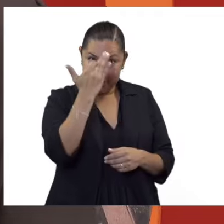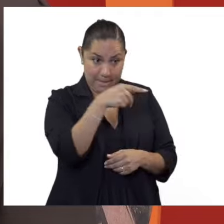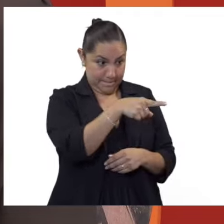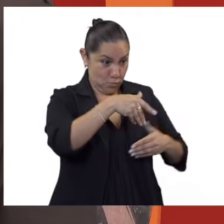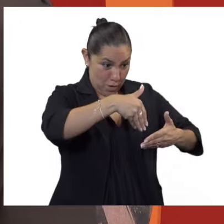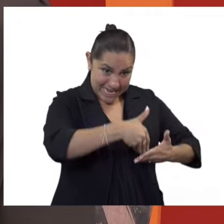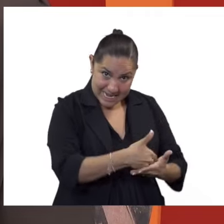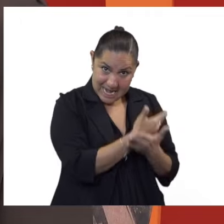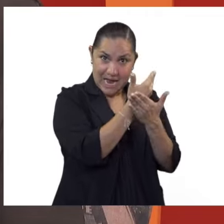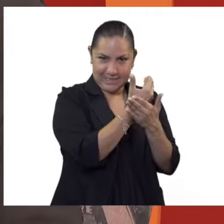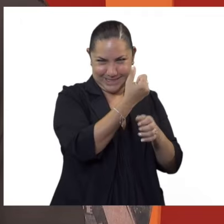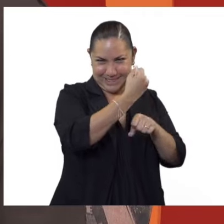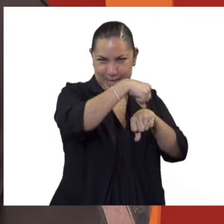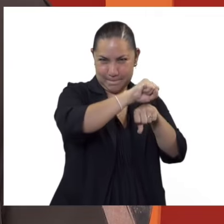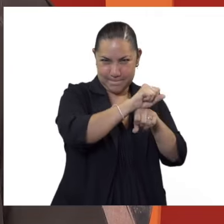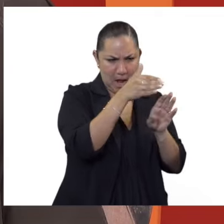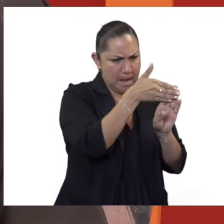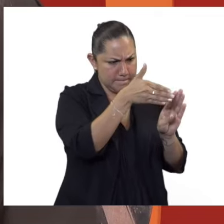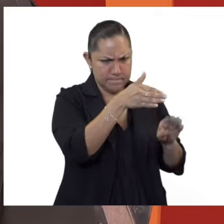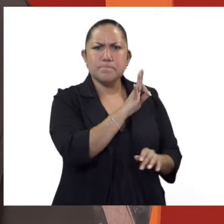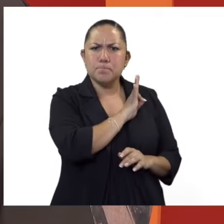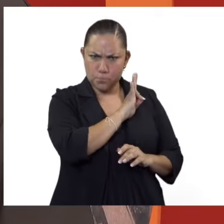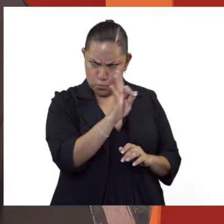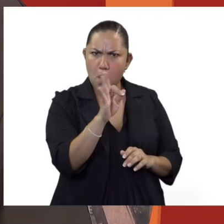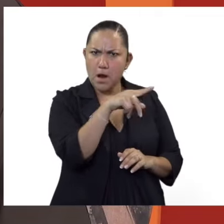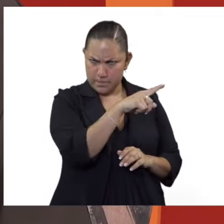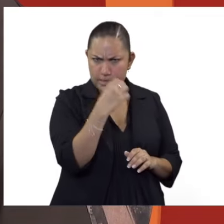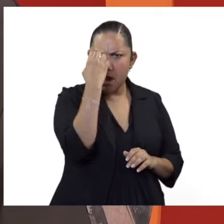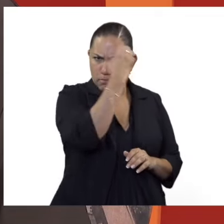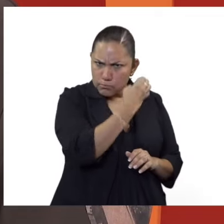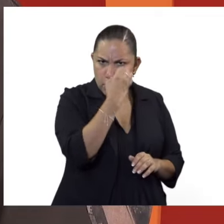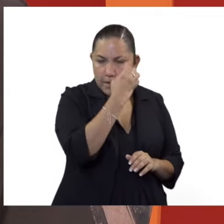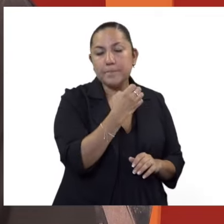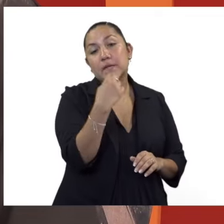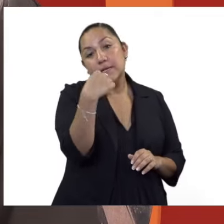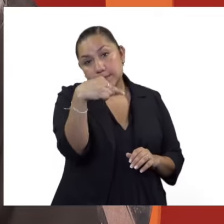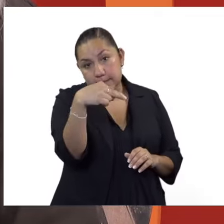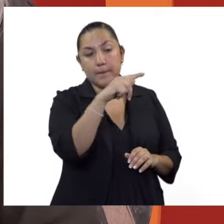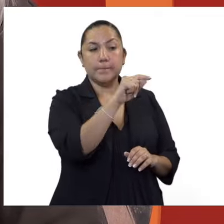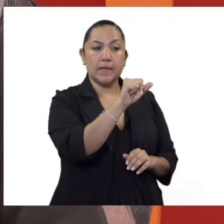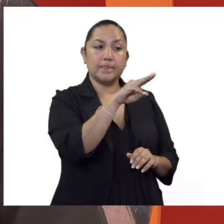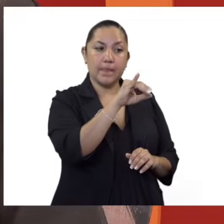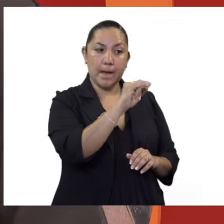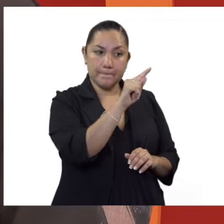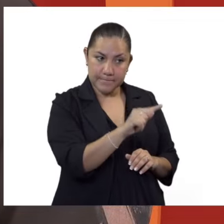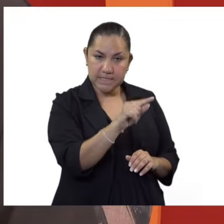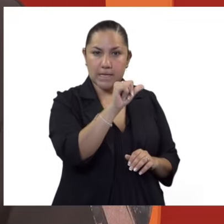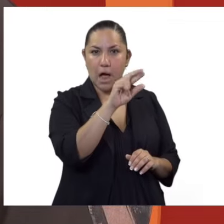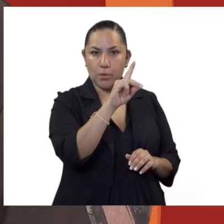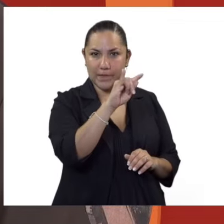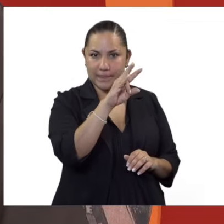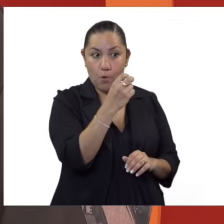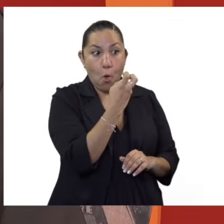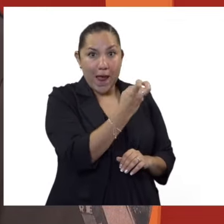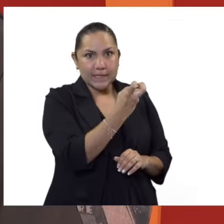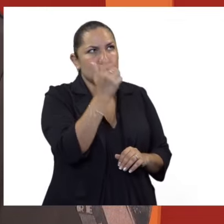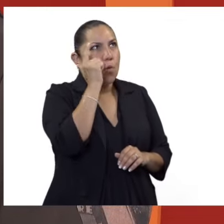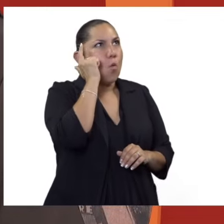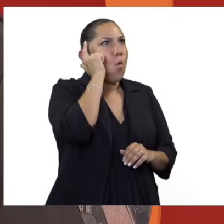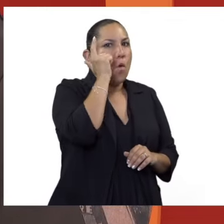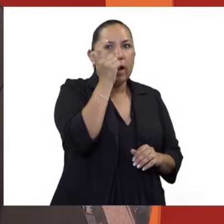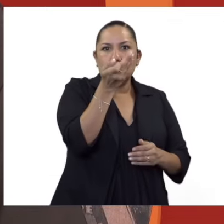desde el nacimiento y en las primeras semanas es una prueba que se llama tamis auditivo sería ideal que se pudiera hacer